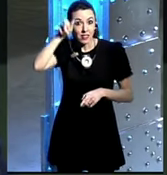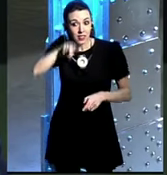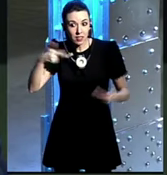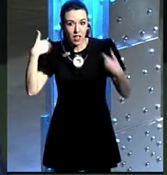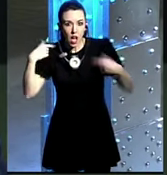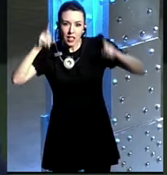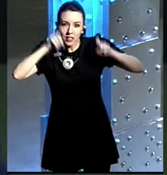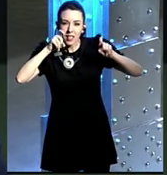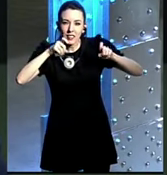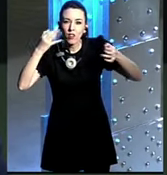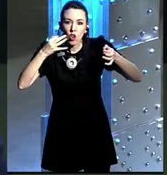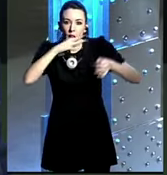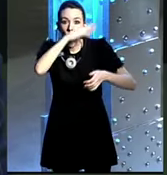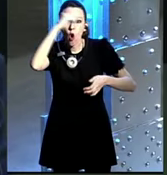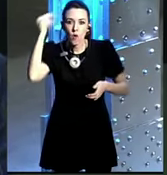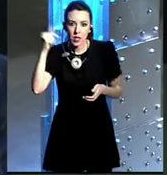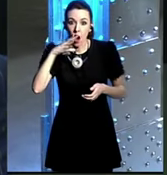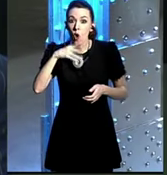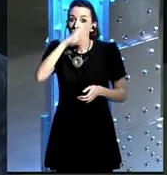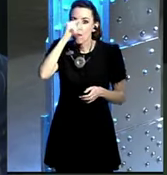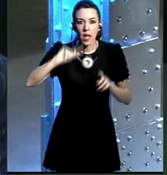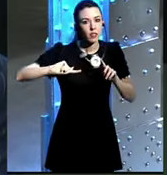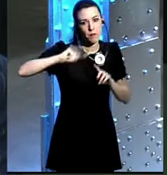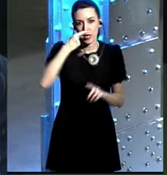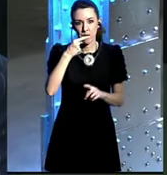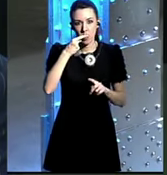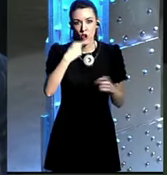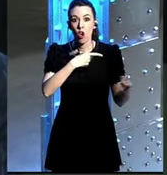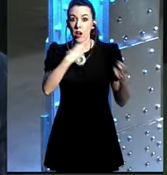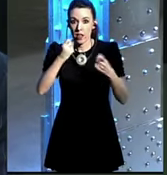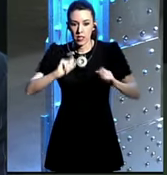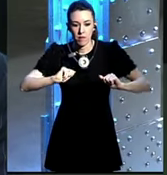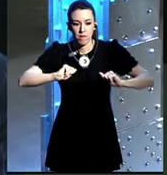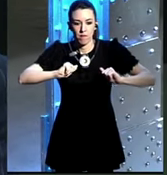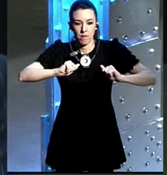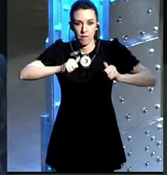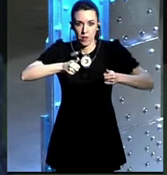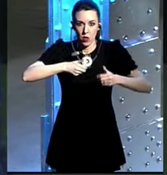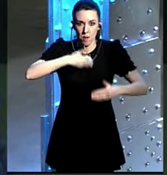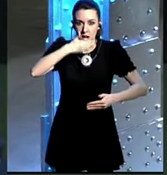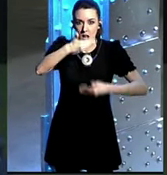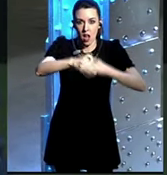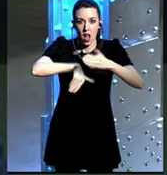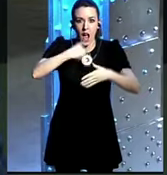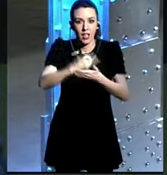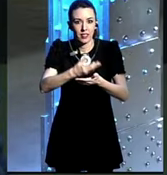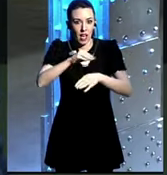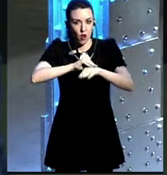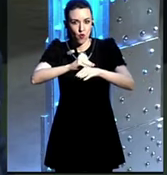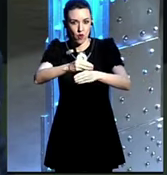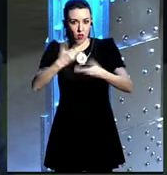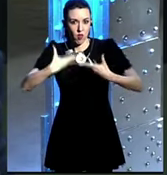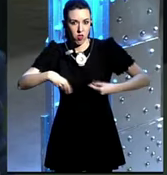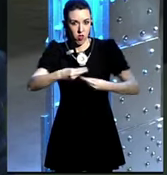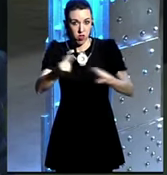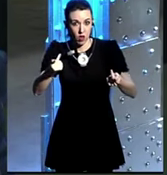enseñando a olvidar, porque olvidar era el primer paso que necesitaban emprender en esta trayecto hacia la curación. Y